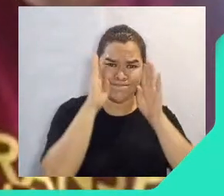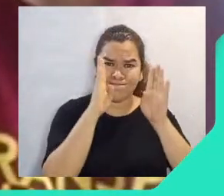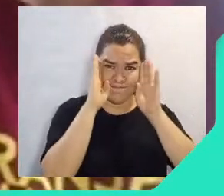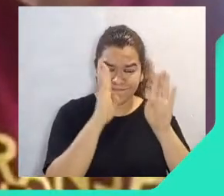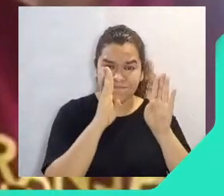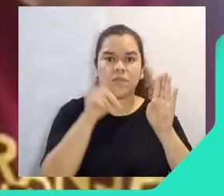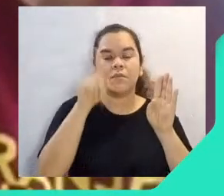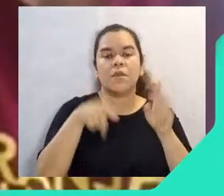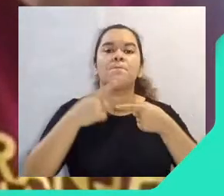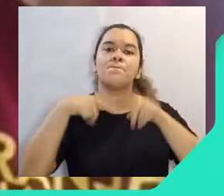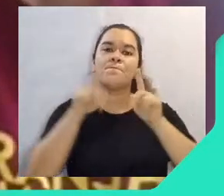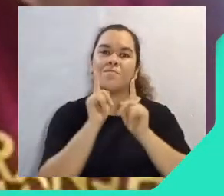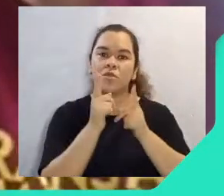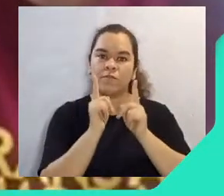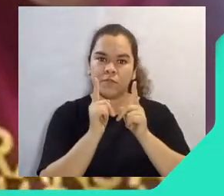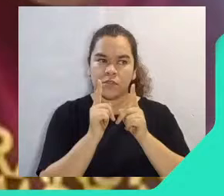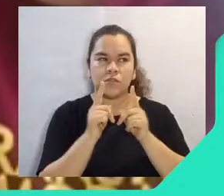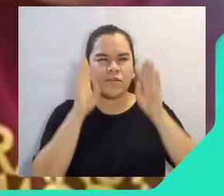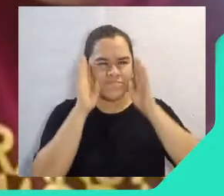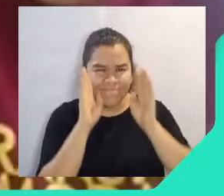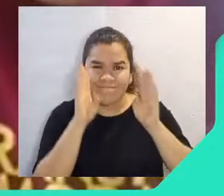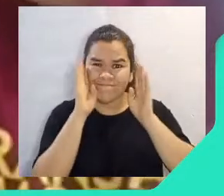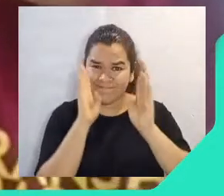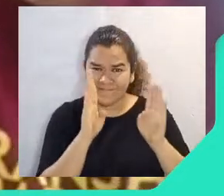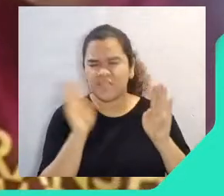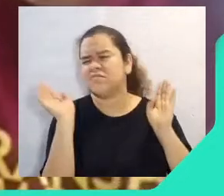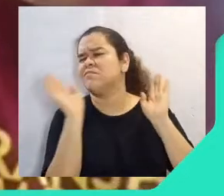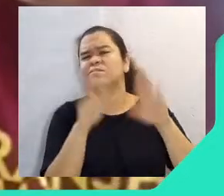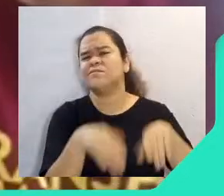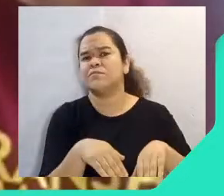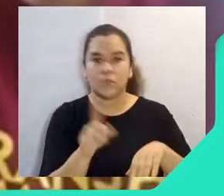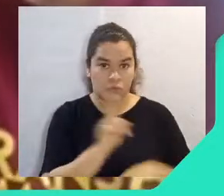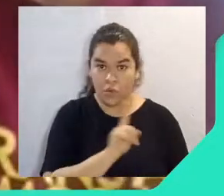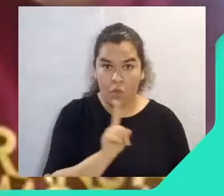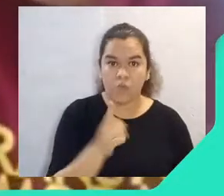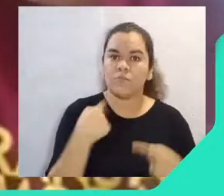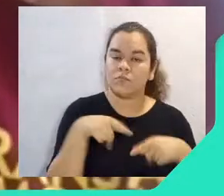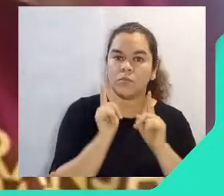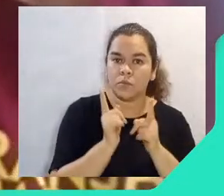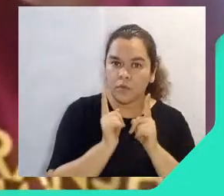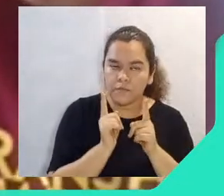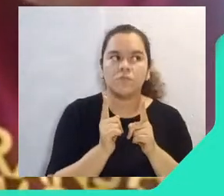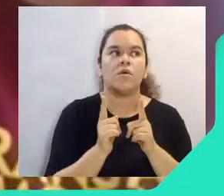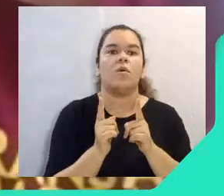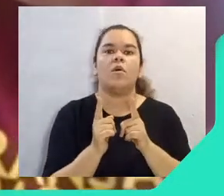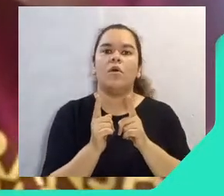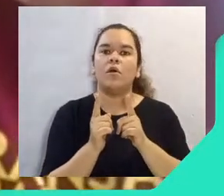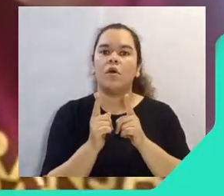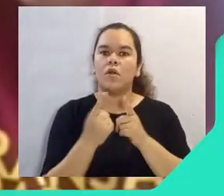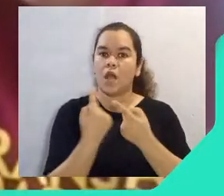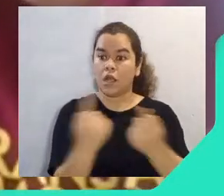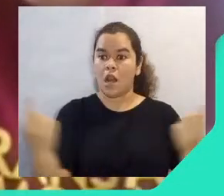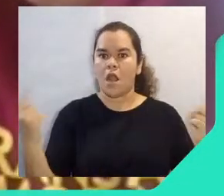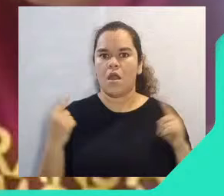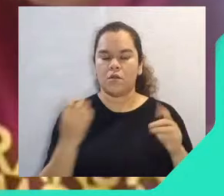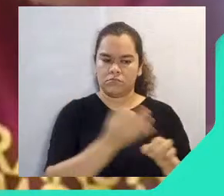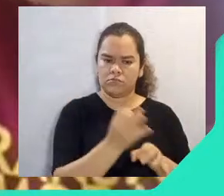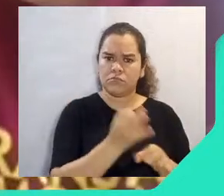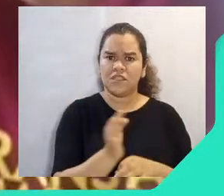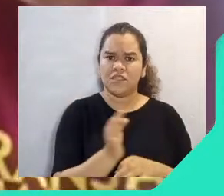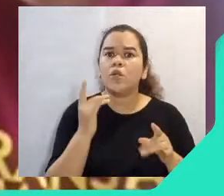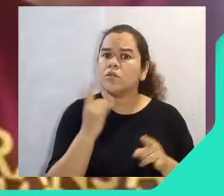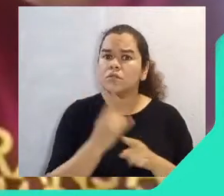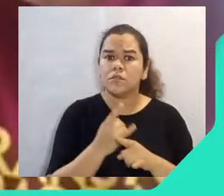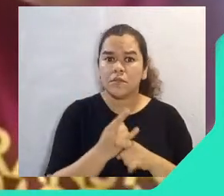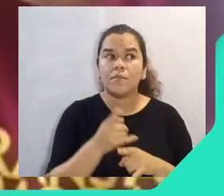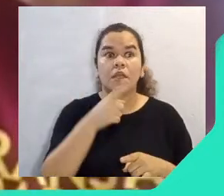docente universitario, porque además de ser docentes, tener su trabajo aparte, ellos siguen siendo